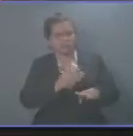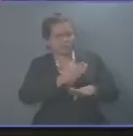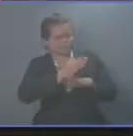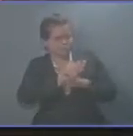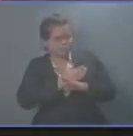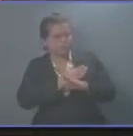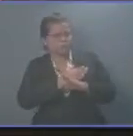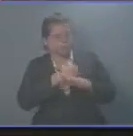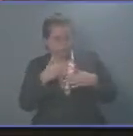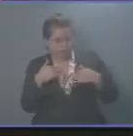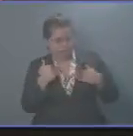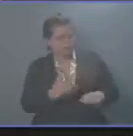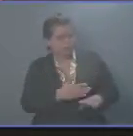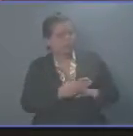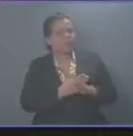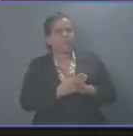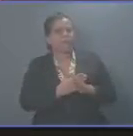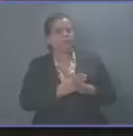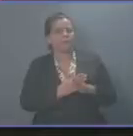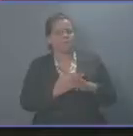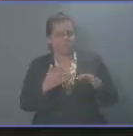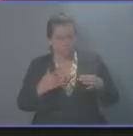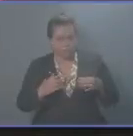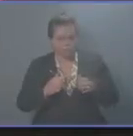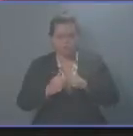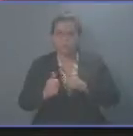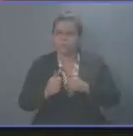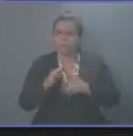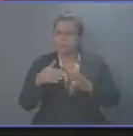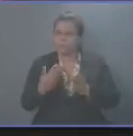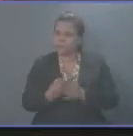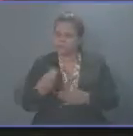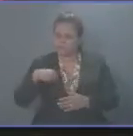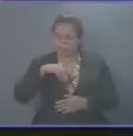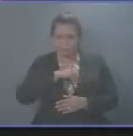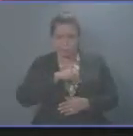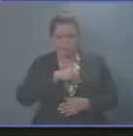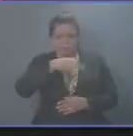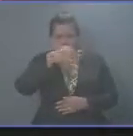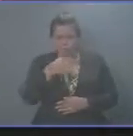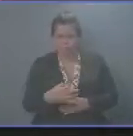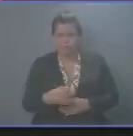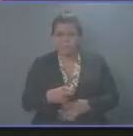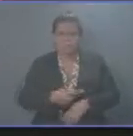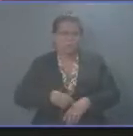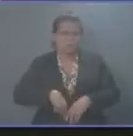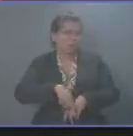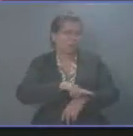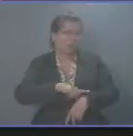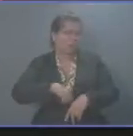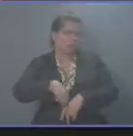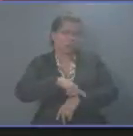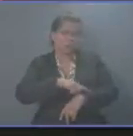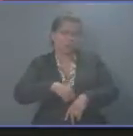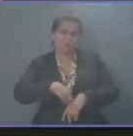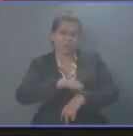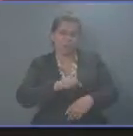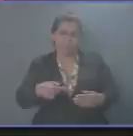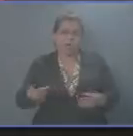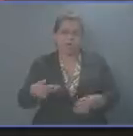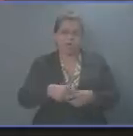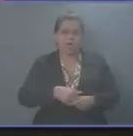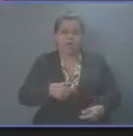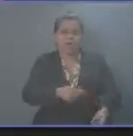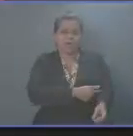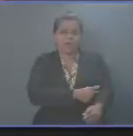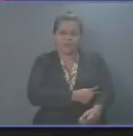derecho humano, avanzar a la dignificación de los médicos que dedican horas y horas en esos establecimientos públicos